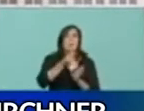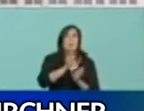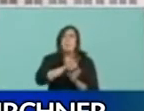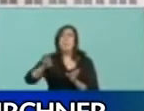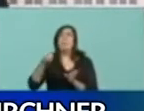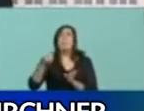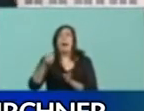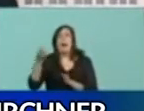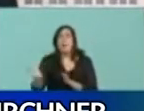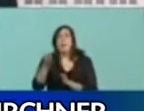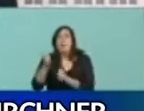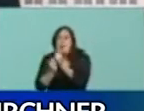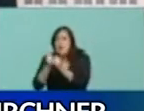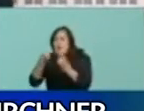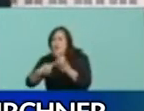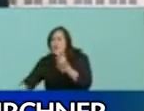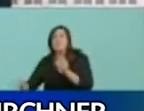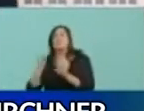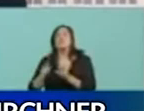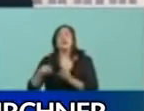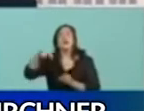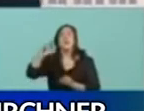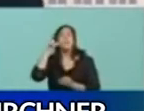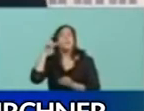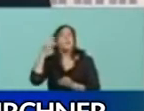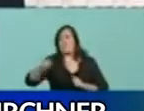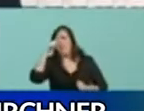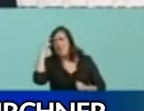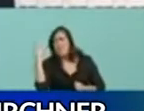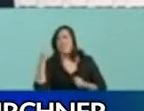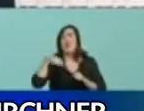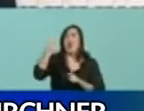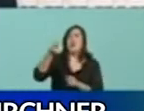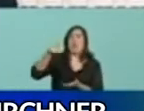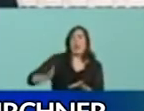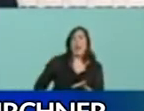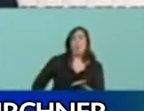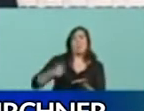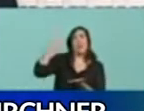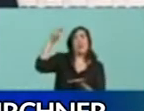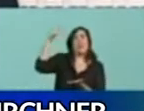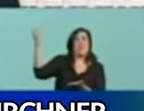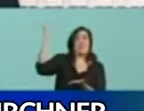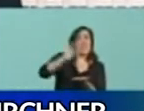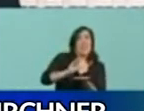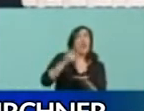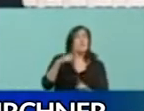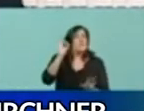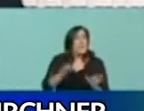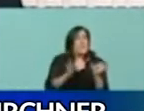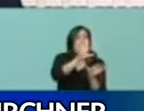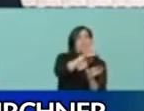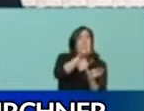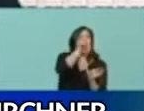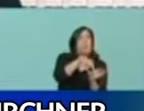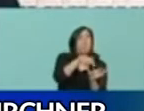al premium y el resto bueno el resto se llevaba tengan en claro que ese 51% no va a